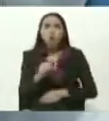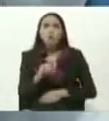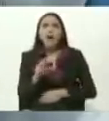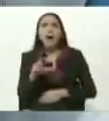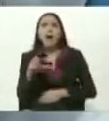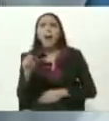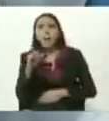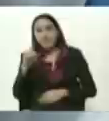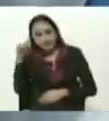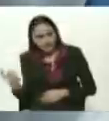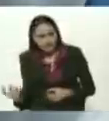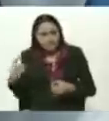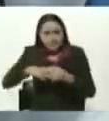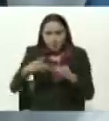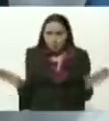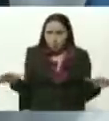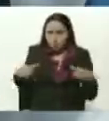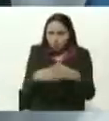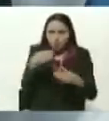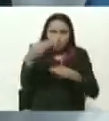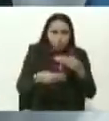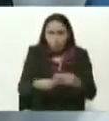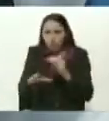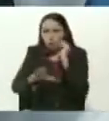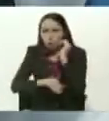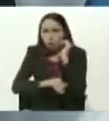también involucrado en estos hechos.